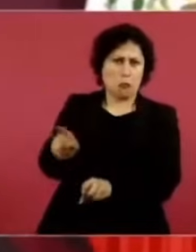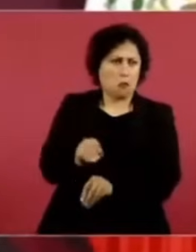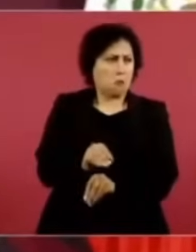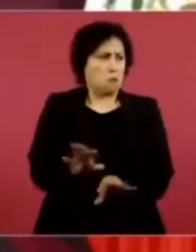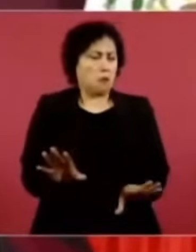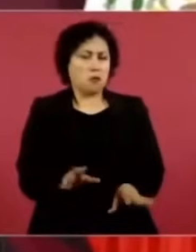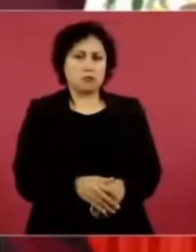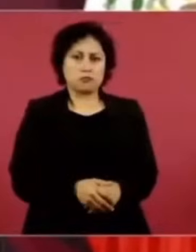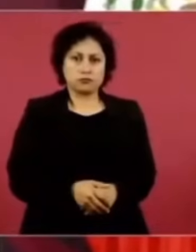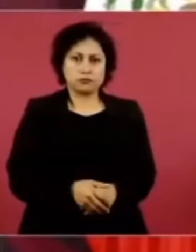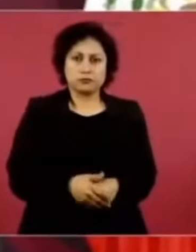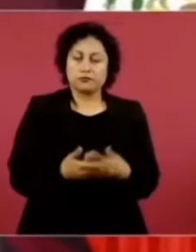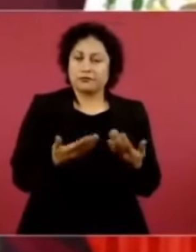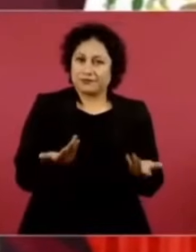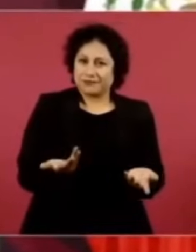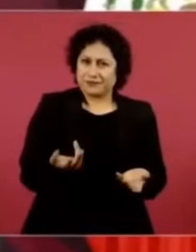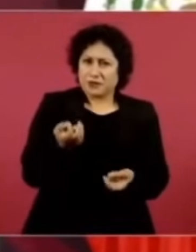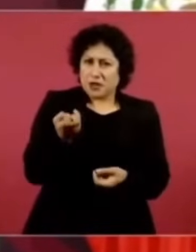es legítimo.